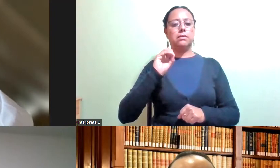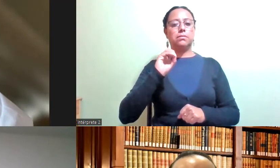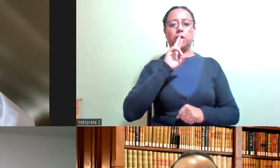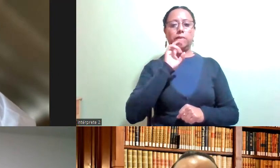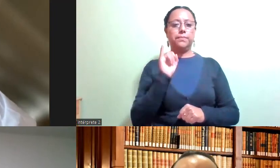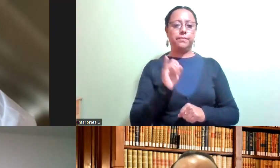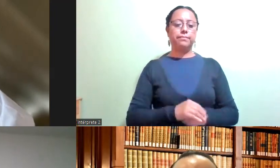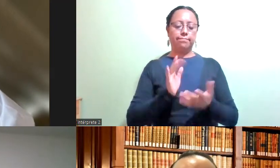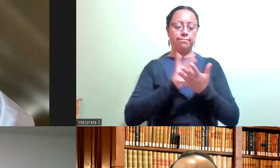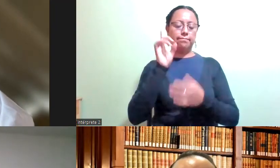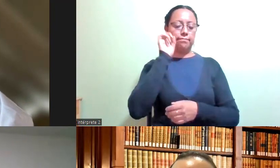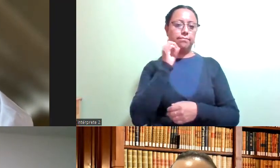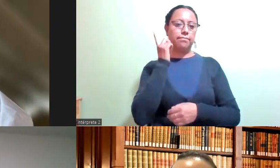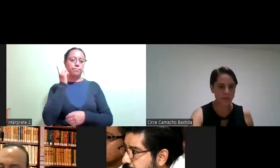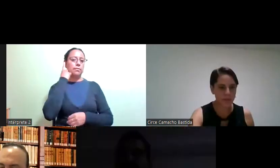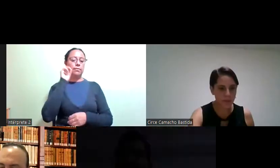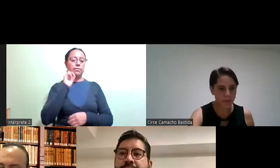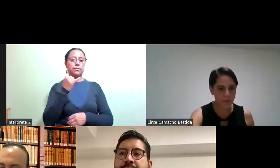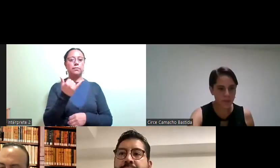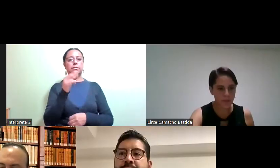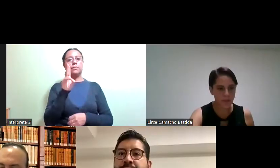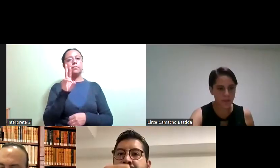Gracias, diputada. Diputada Yuriria Ayala Zúñiga.